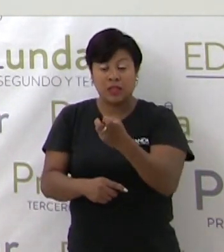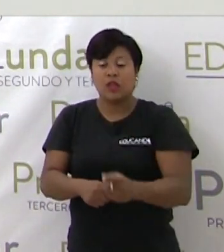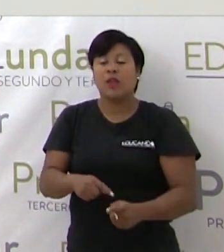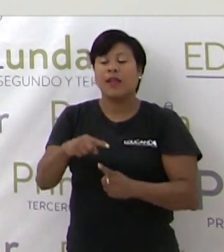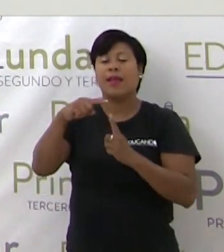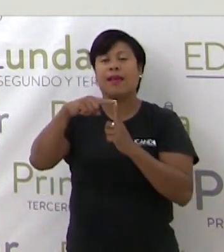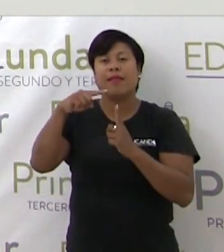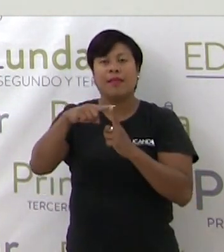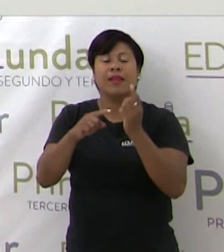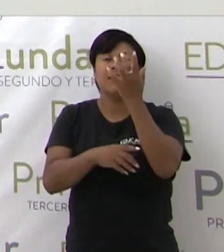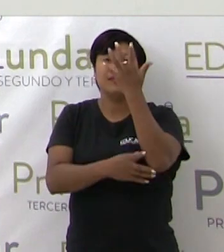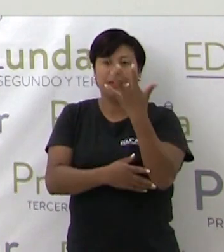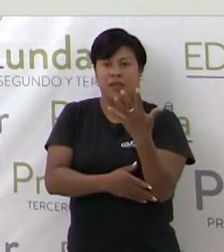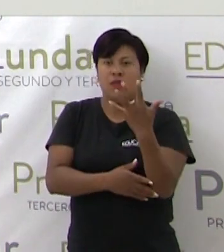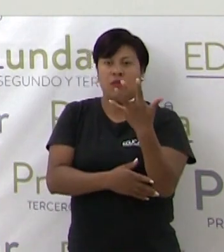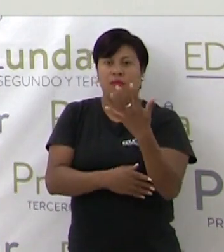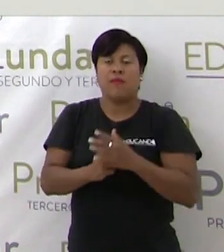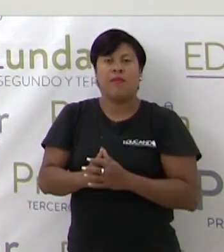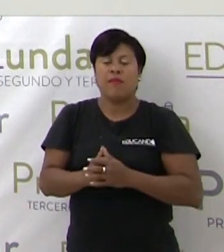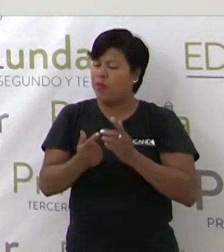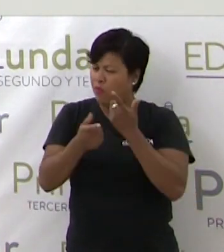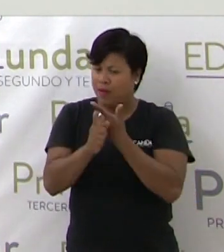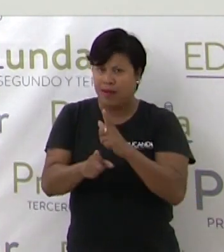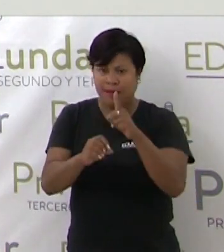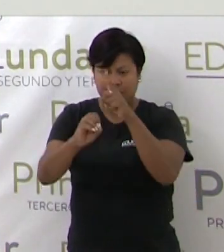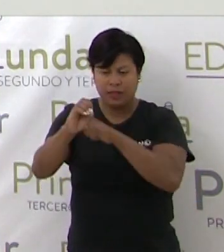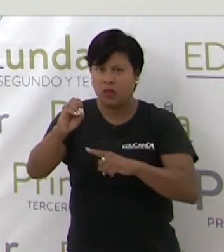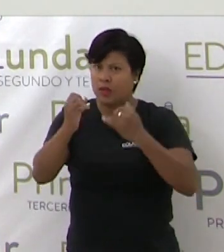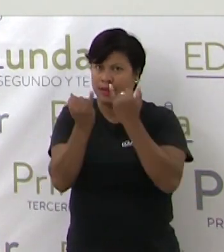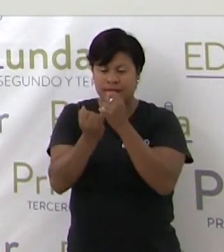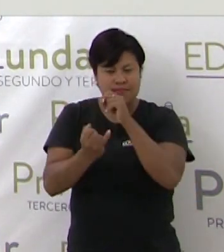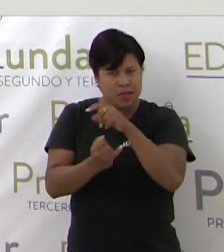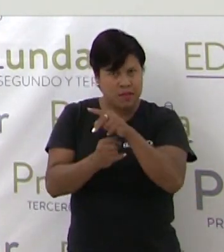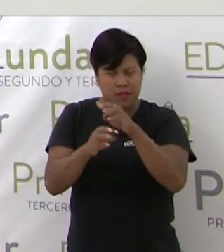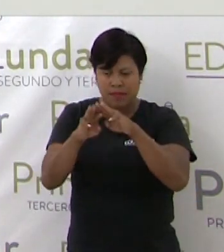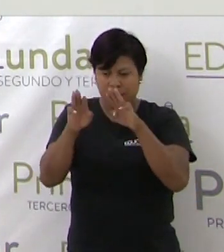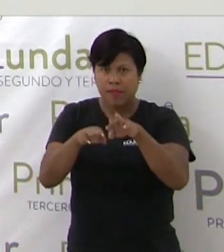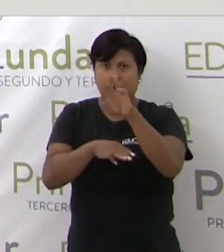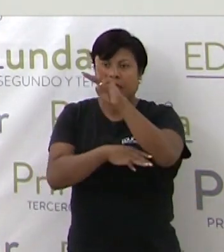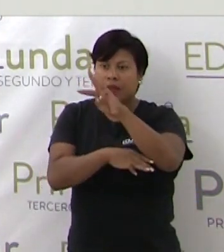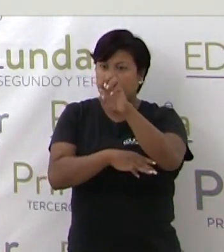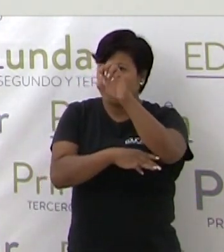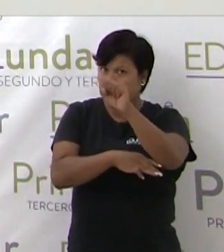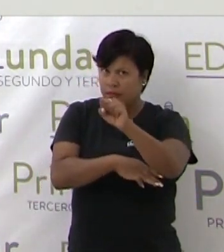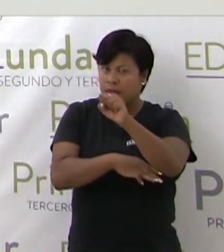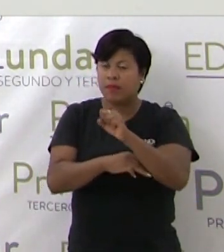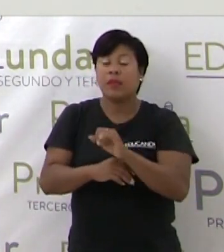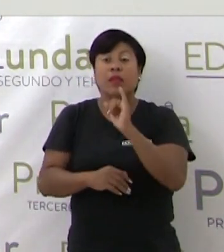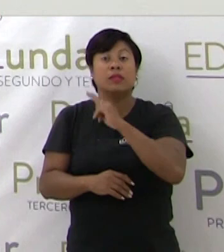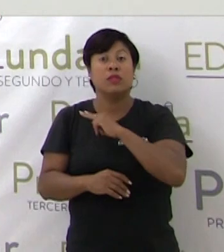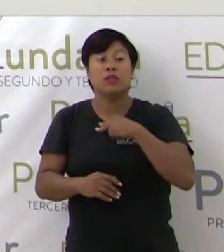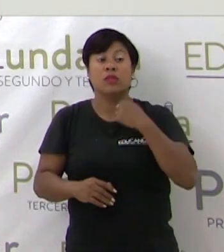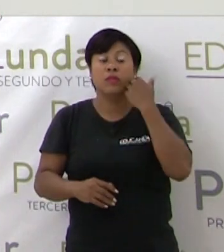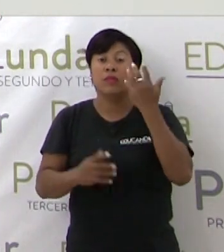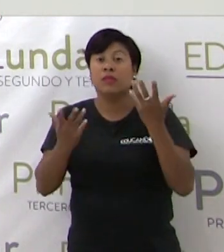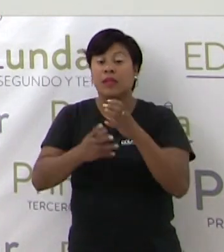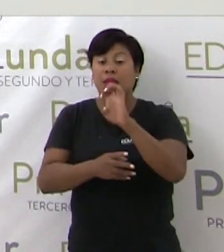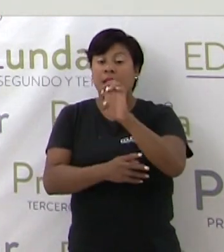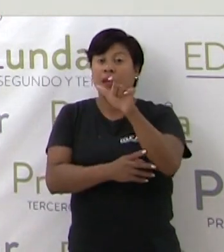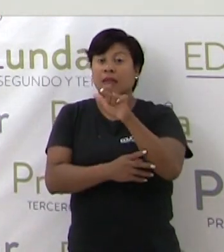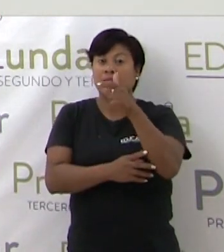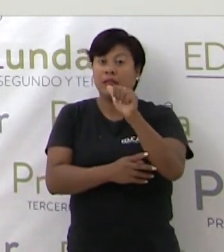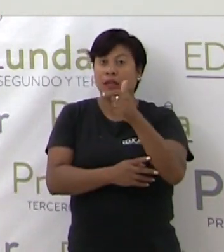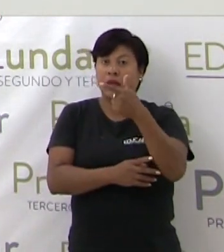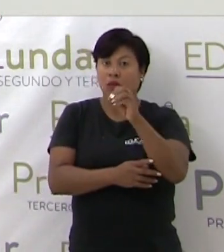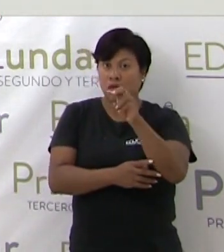mide cualquier círculo, entre de 5. Si queremos hacer un hexágono también,